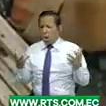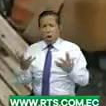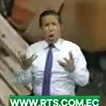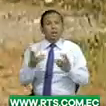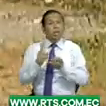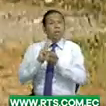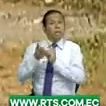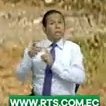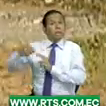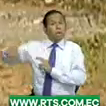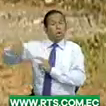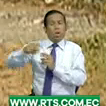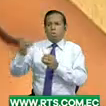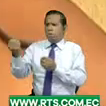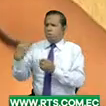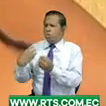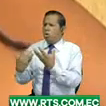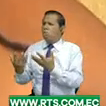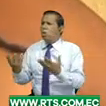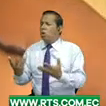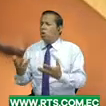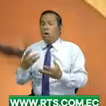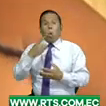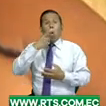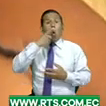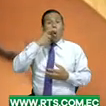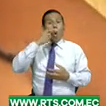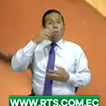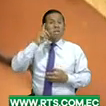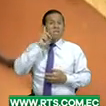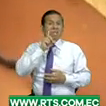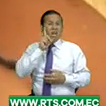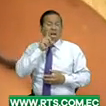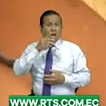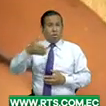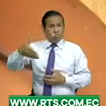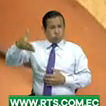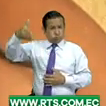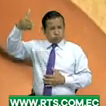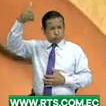vecinos les dieron las primeras pistas. Un moreno alto,